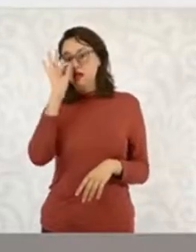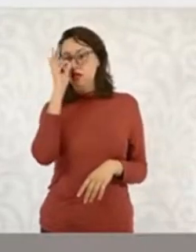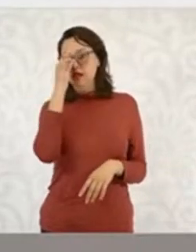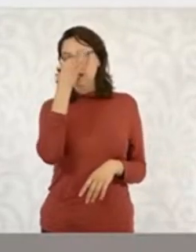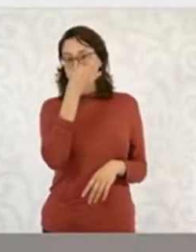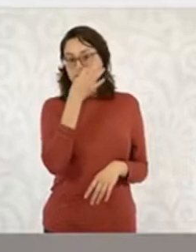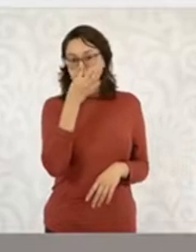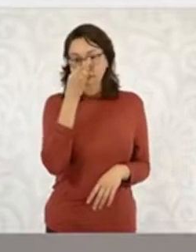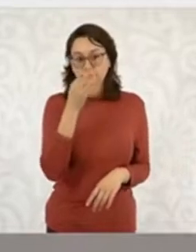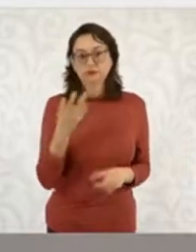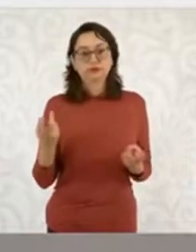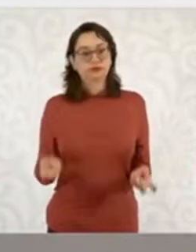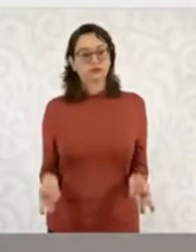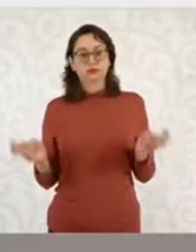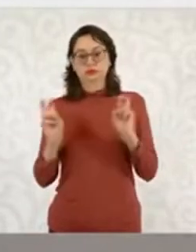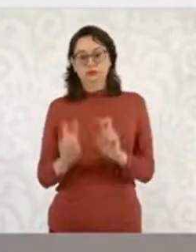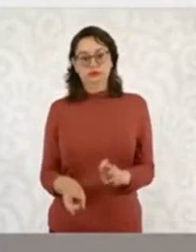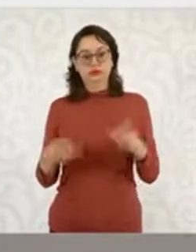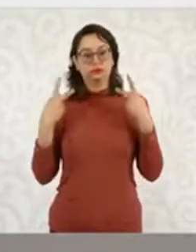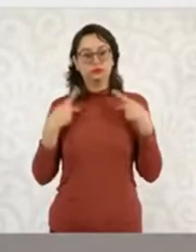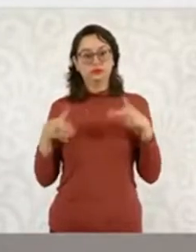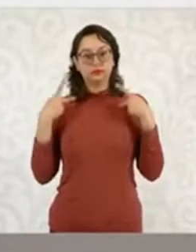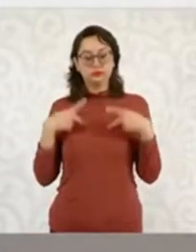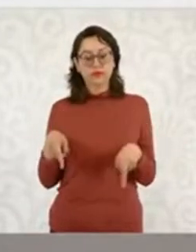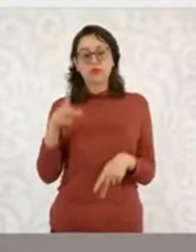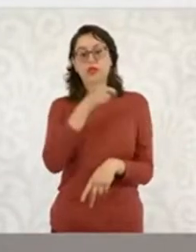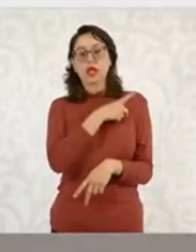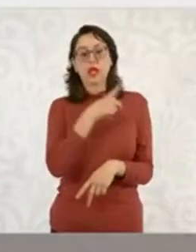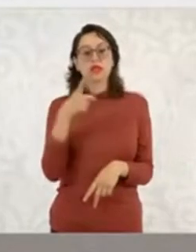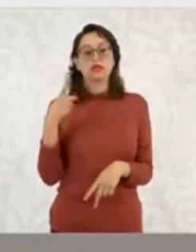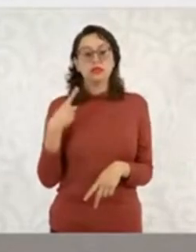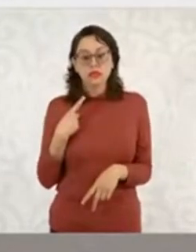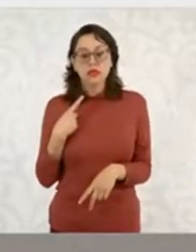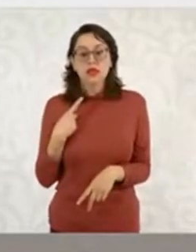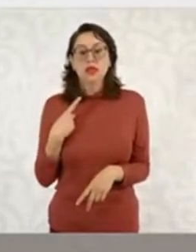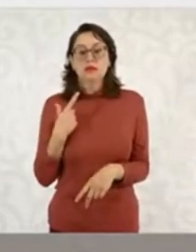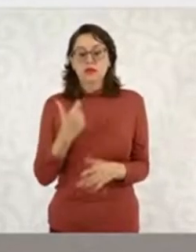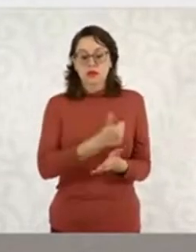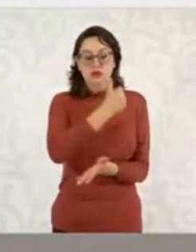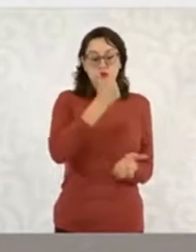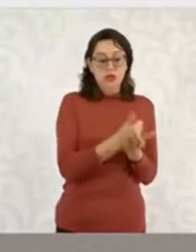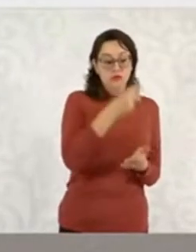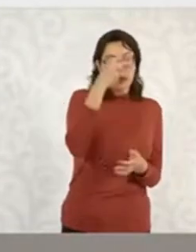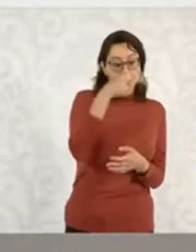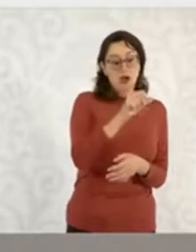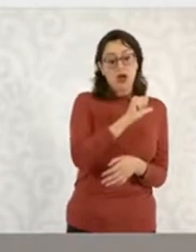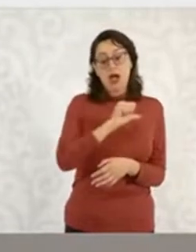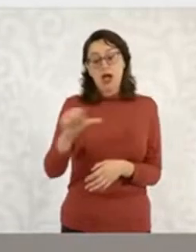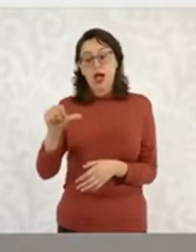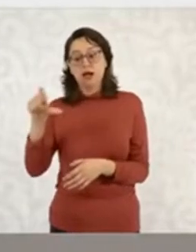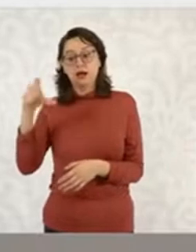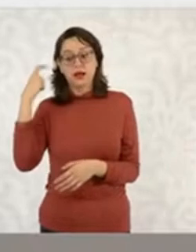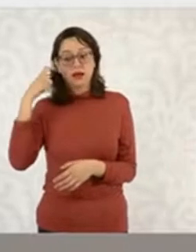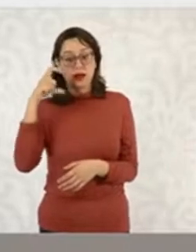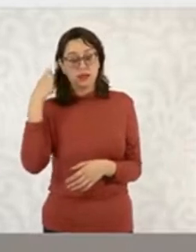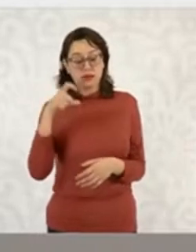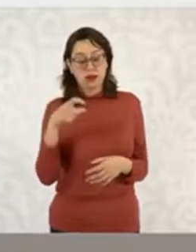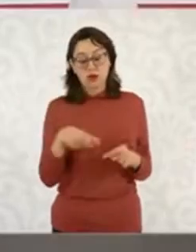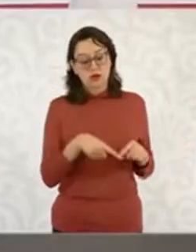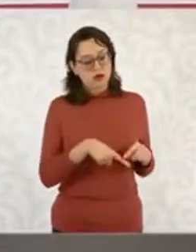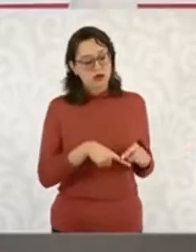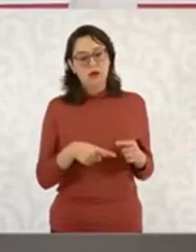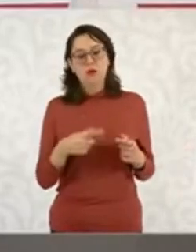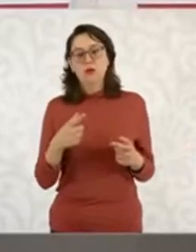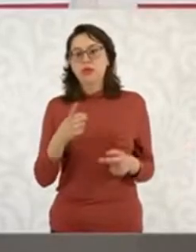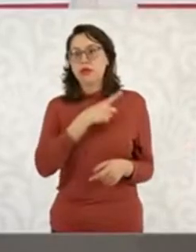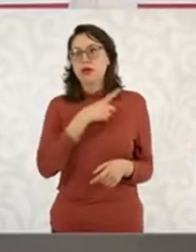vías exclusivas de pasajeros que tienen que estar integrados al servicio que va desde la Ciudad de México hasta Querétaro, para poder tener un servicio continuo Ciudad